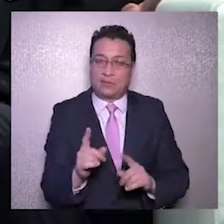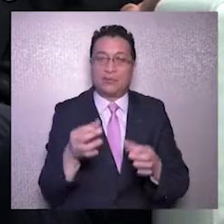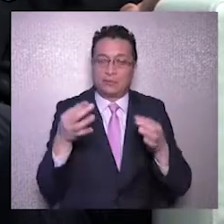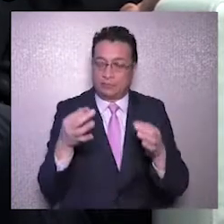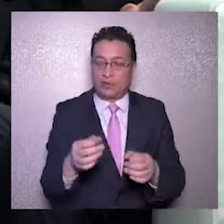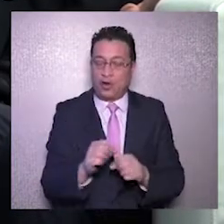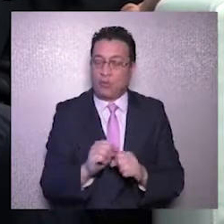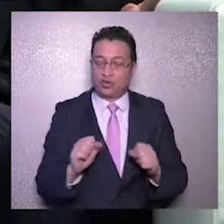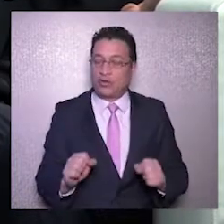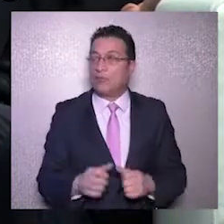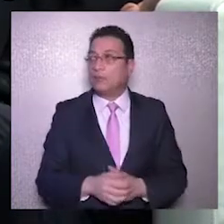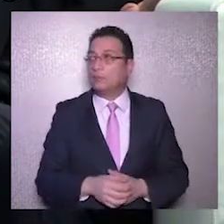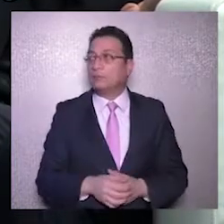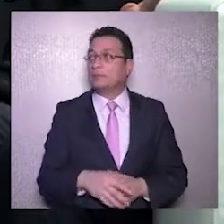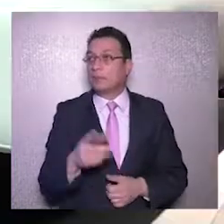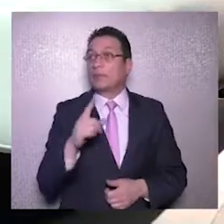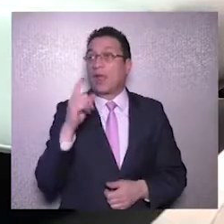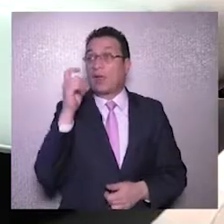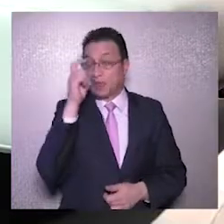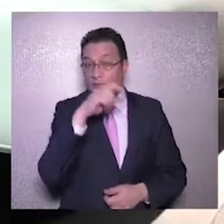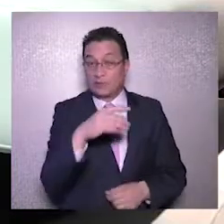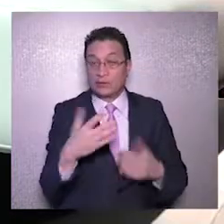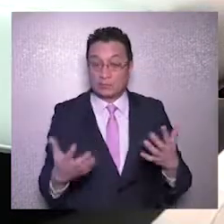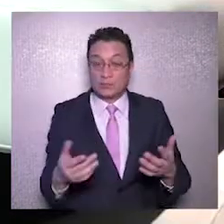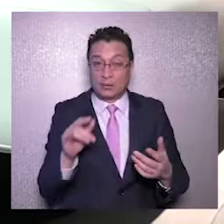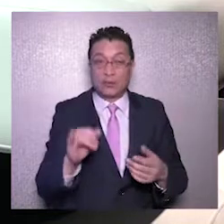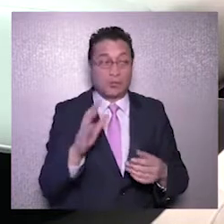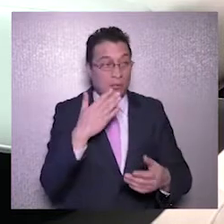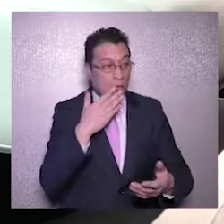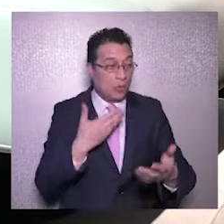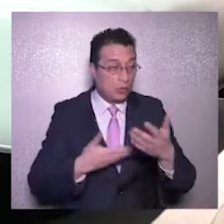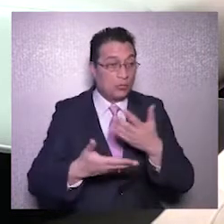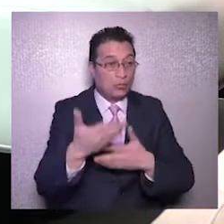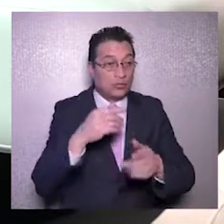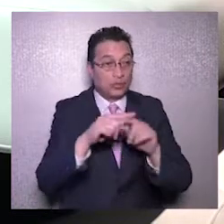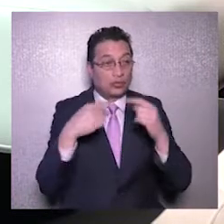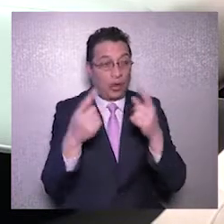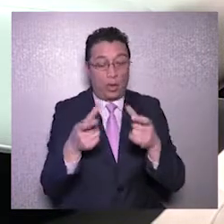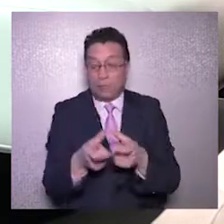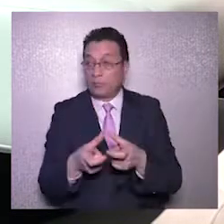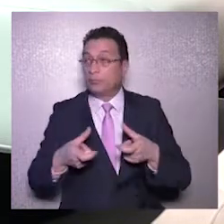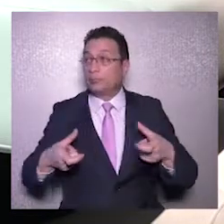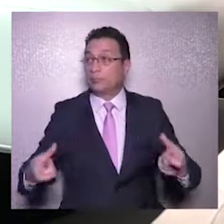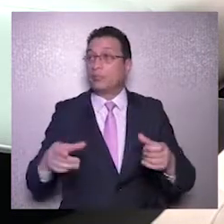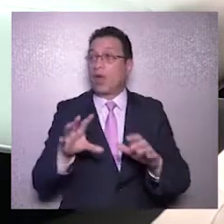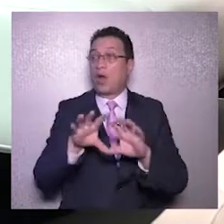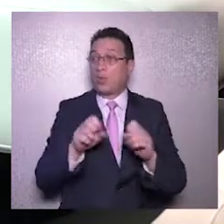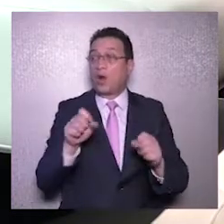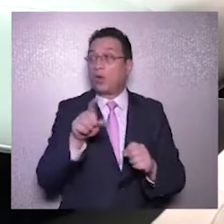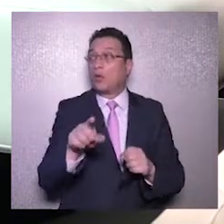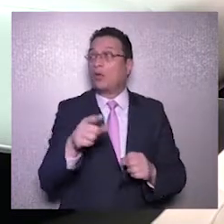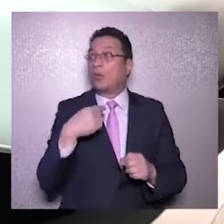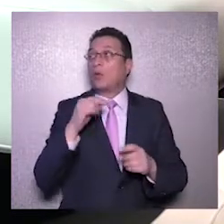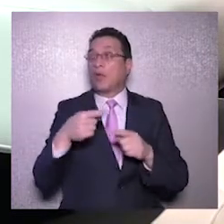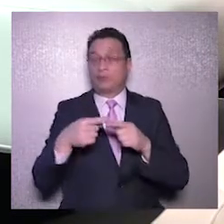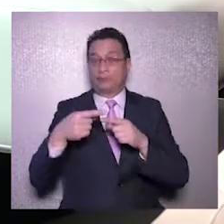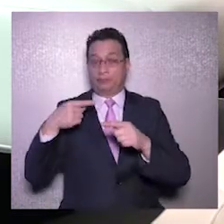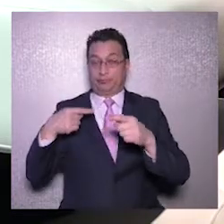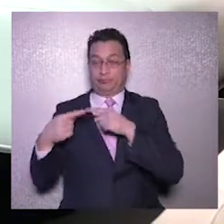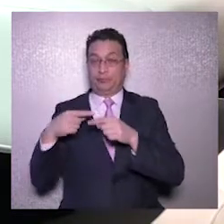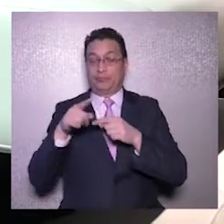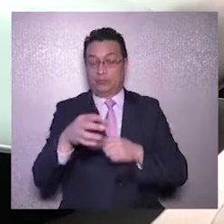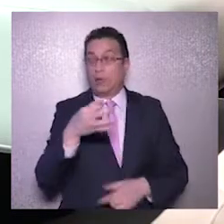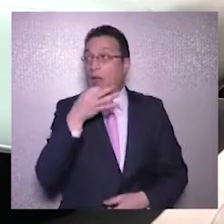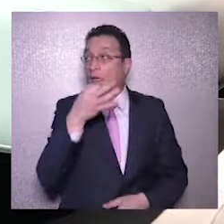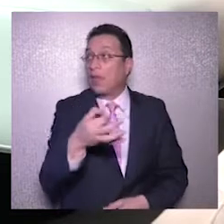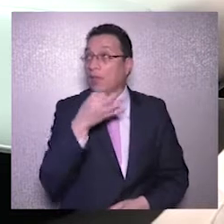no es posible. Claro, difícil, sobre todo si comparte el resto del panel su diagnóstico, doctor, de que estamos retrocediendo. Usted mencionaba